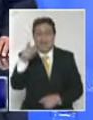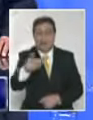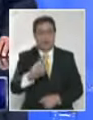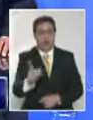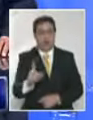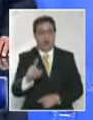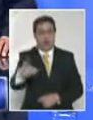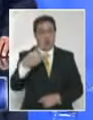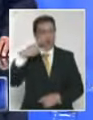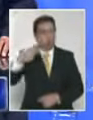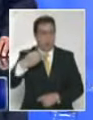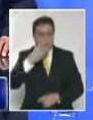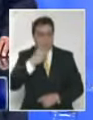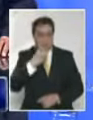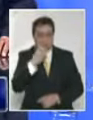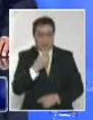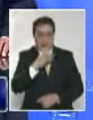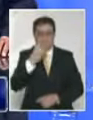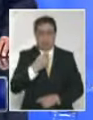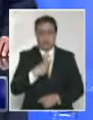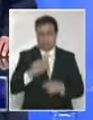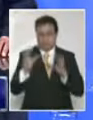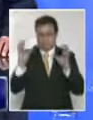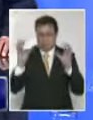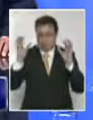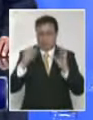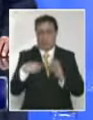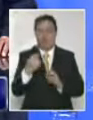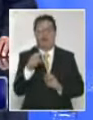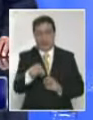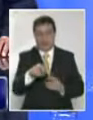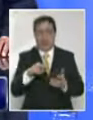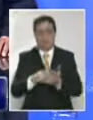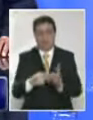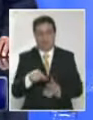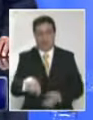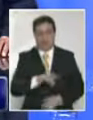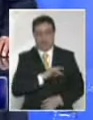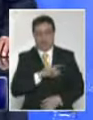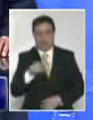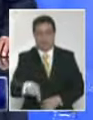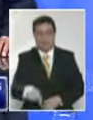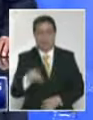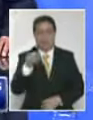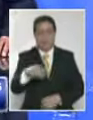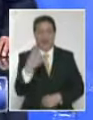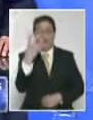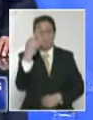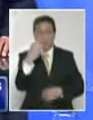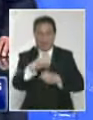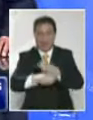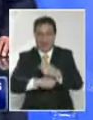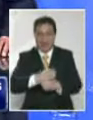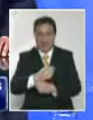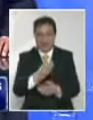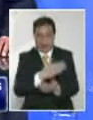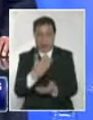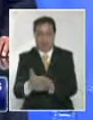negaron y lo silenciaron. Y eso fue uno de los dramas de este país. O sea, yo creo que el mérito de los 40 años que estamos viviendo